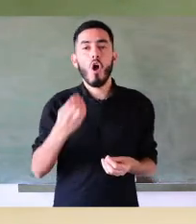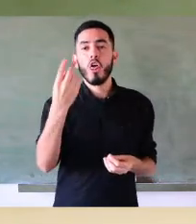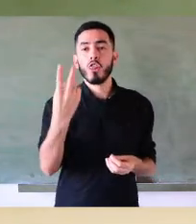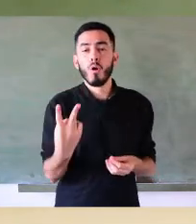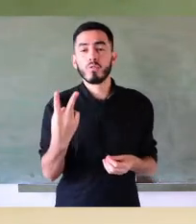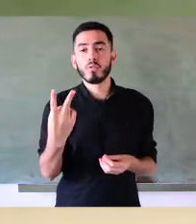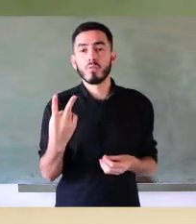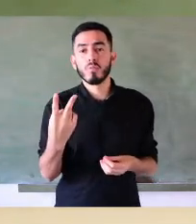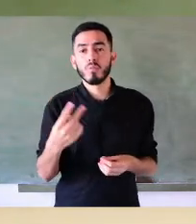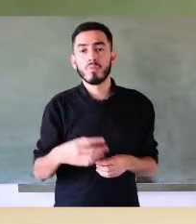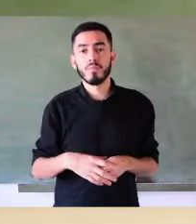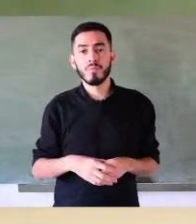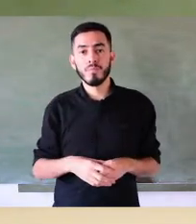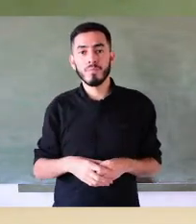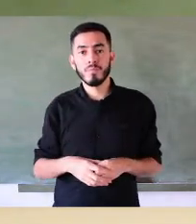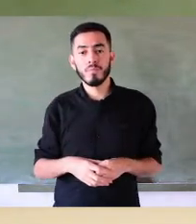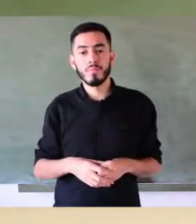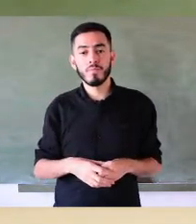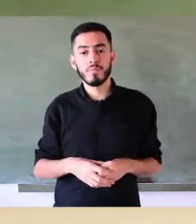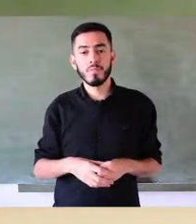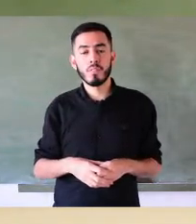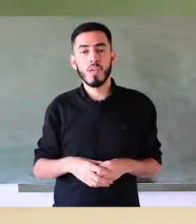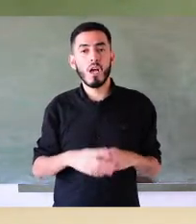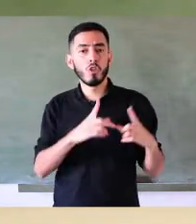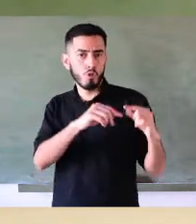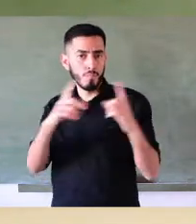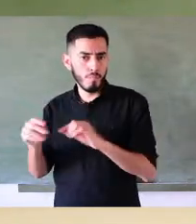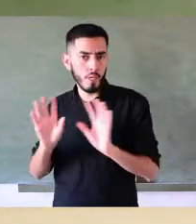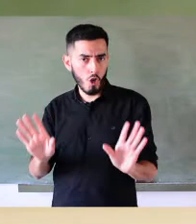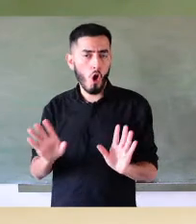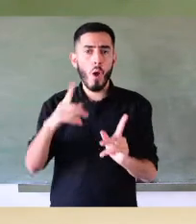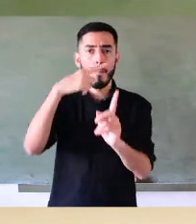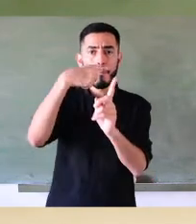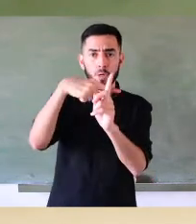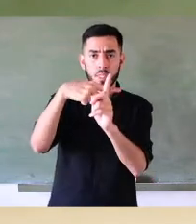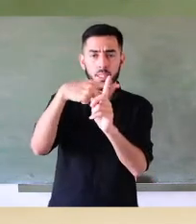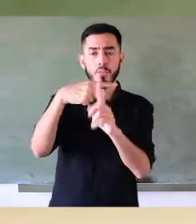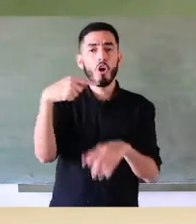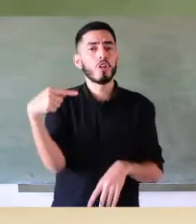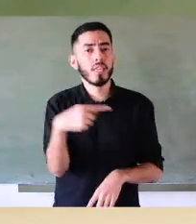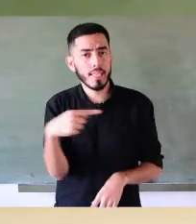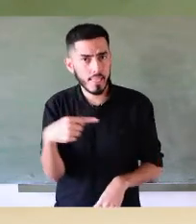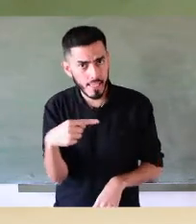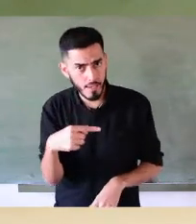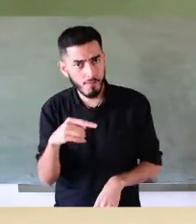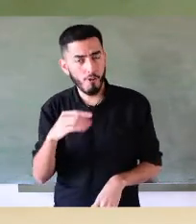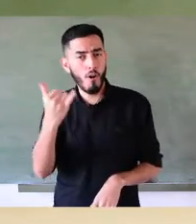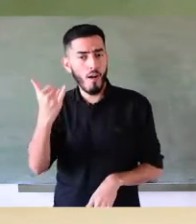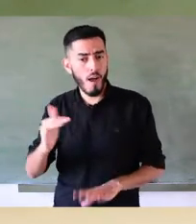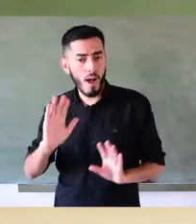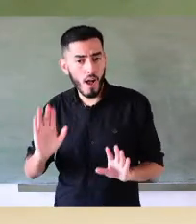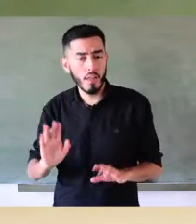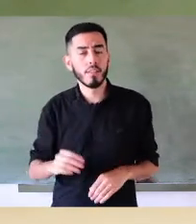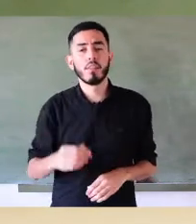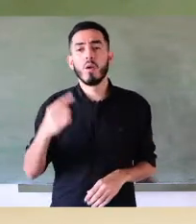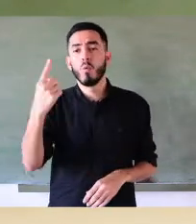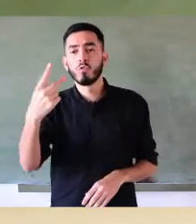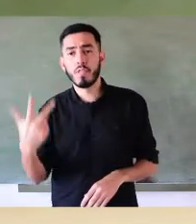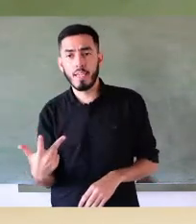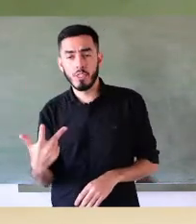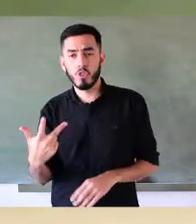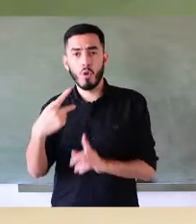dos números, tanto positivo como negativo, 1 tercio.